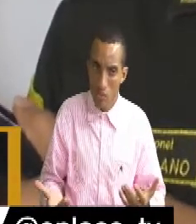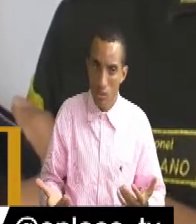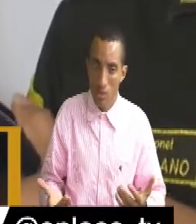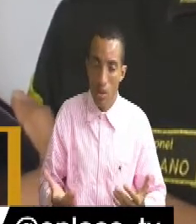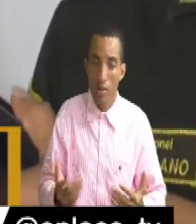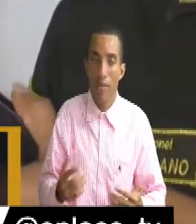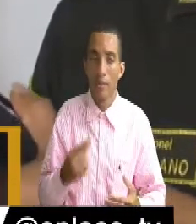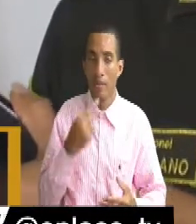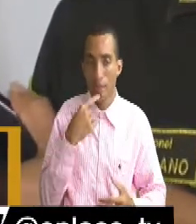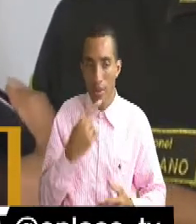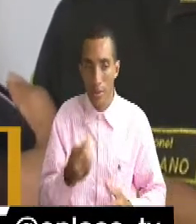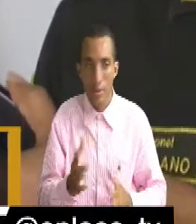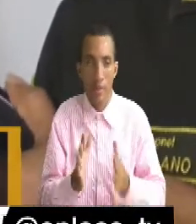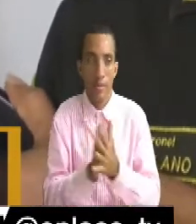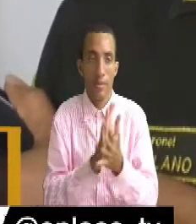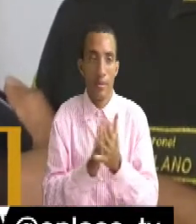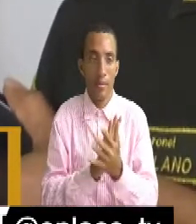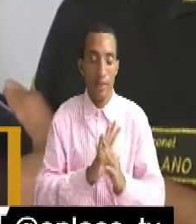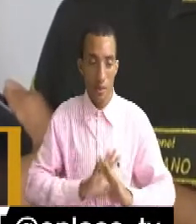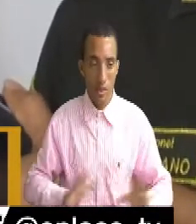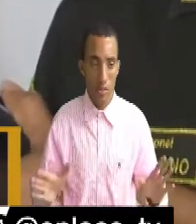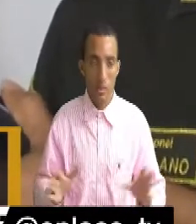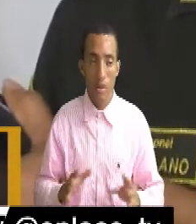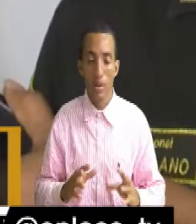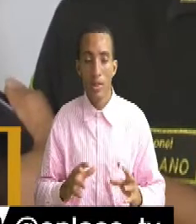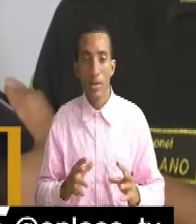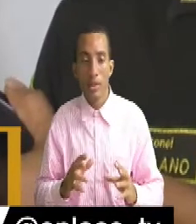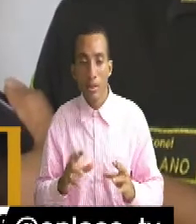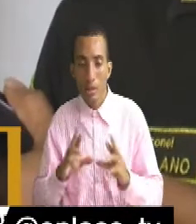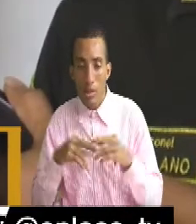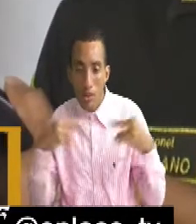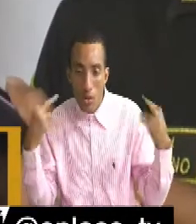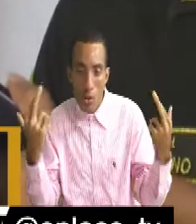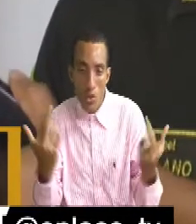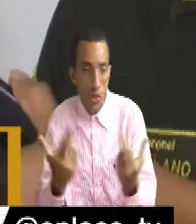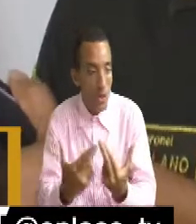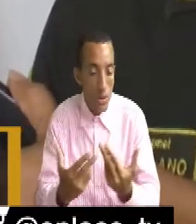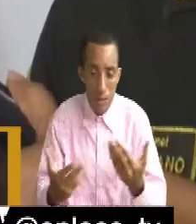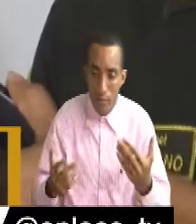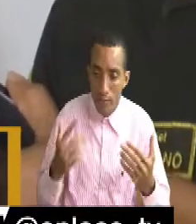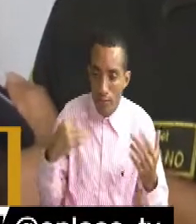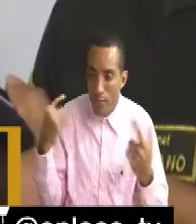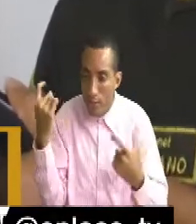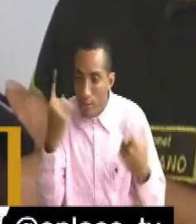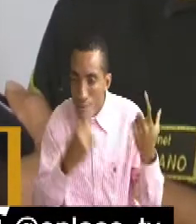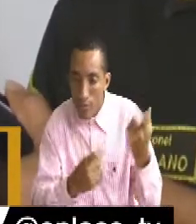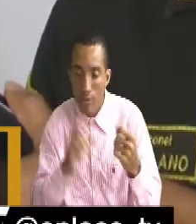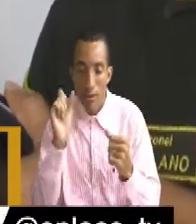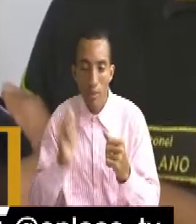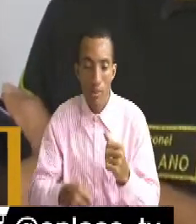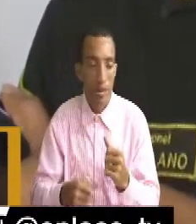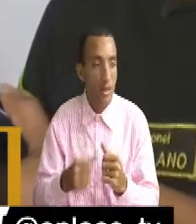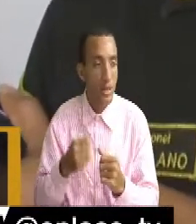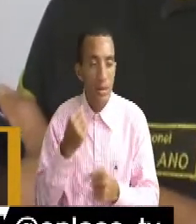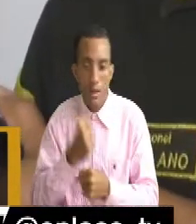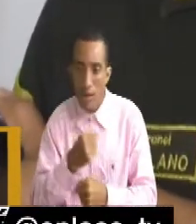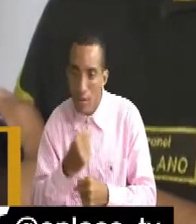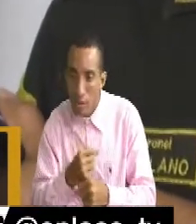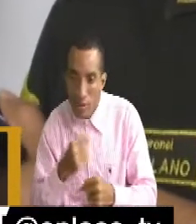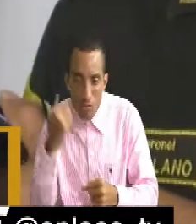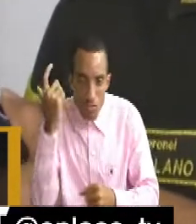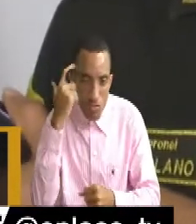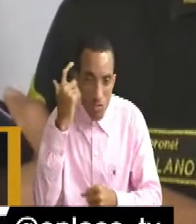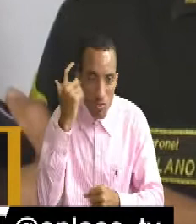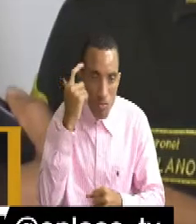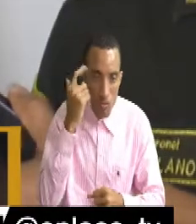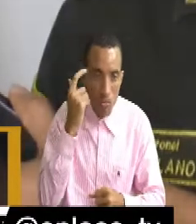les decía, no es solamente hacer las reuniones para los análisis, sino el trabajo de inteligencia, el trabajo que hace la SIJIN, el